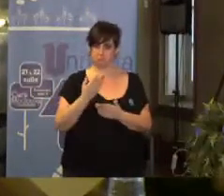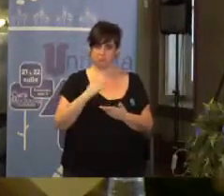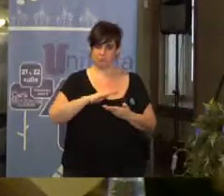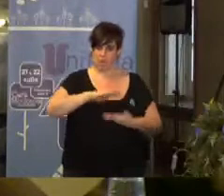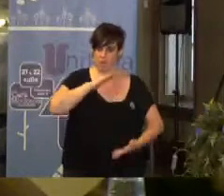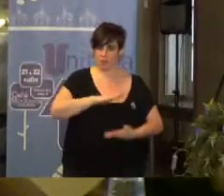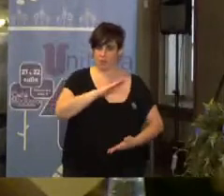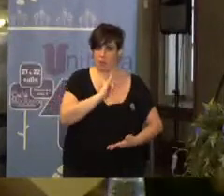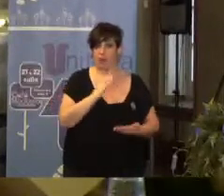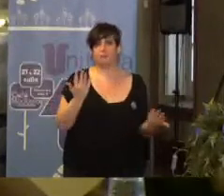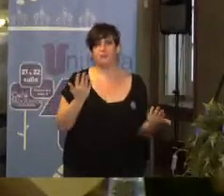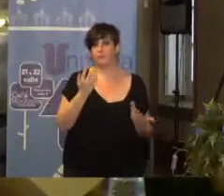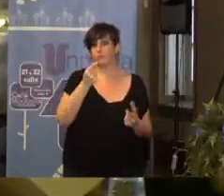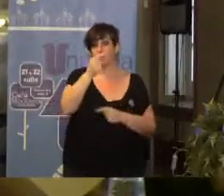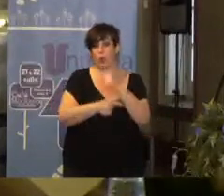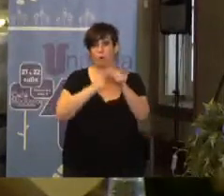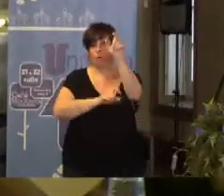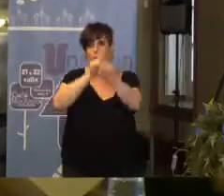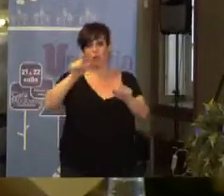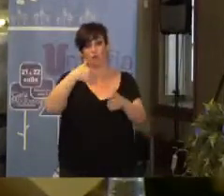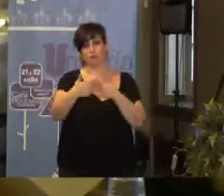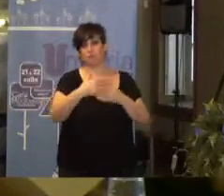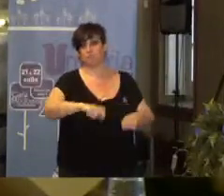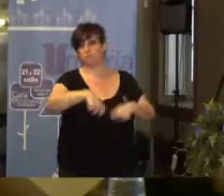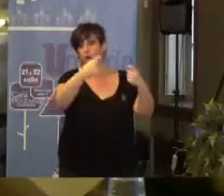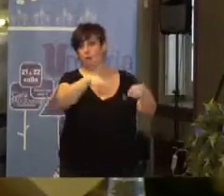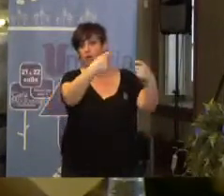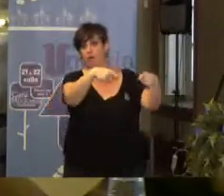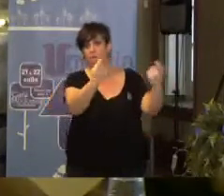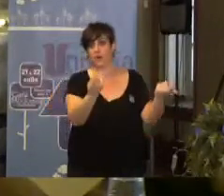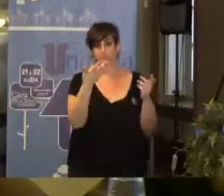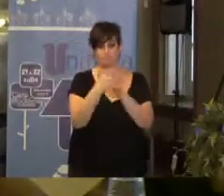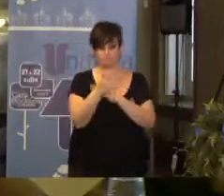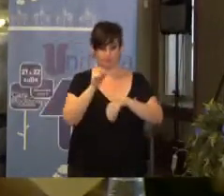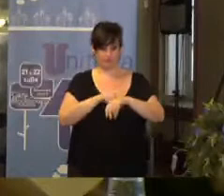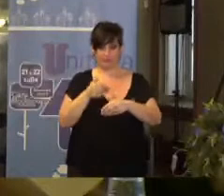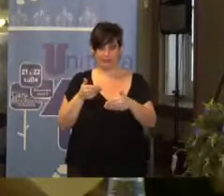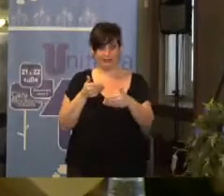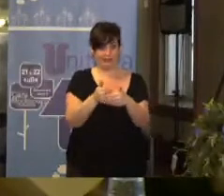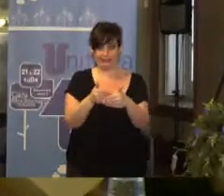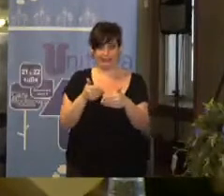están desfacendo a cachiños. E, por tanto, non queda moito tempo para